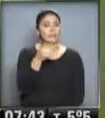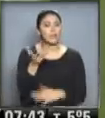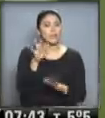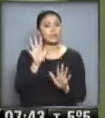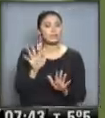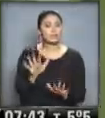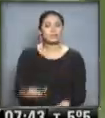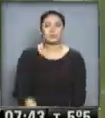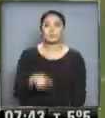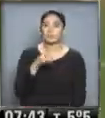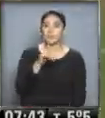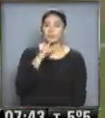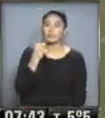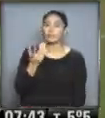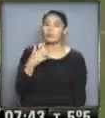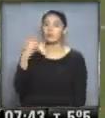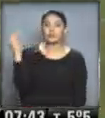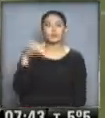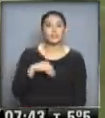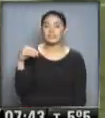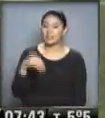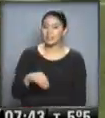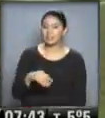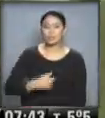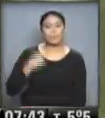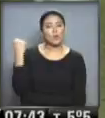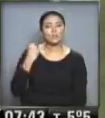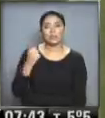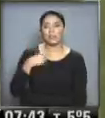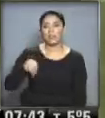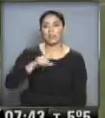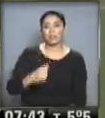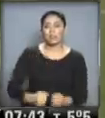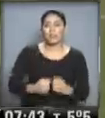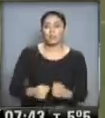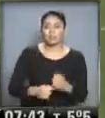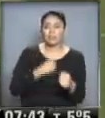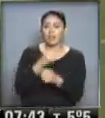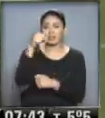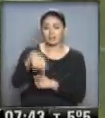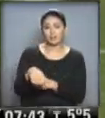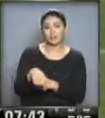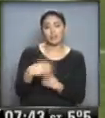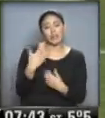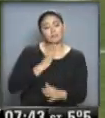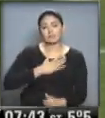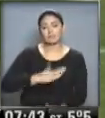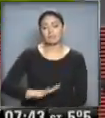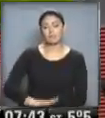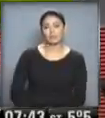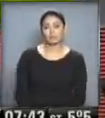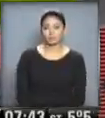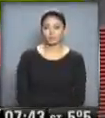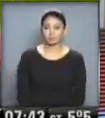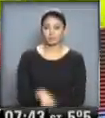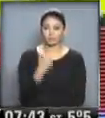bien. No alcanzó, pero lo fundamental es que ellos se pusieron de pie, llegaron hasta este lugar y hay que estar tranquilo. Sí, mirá, creo